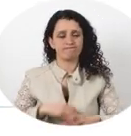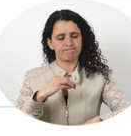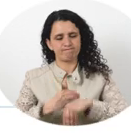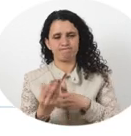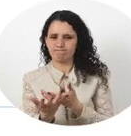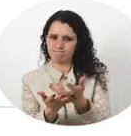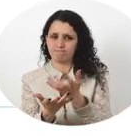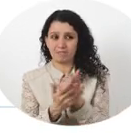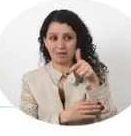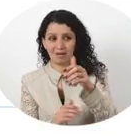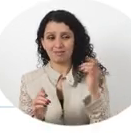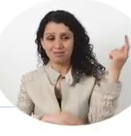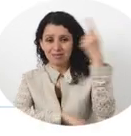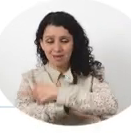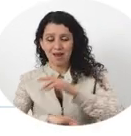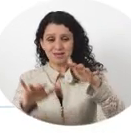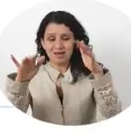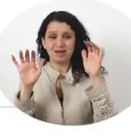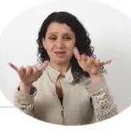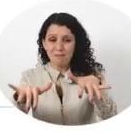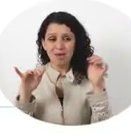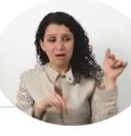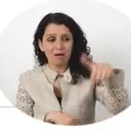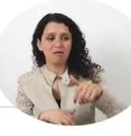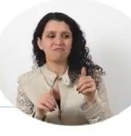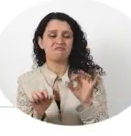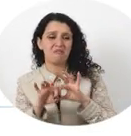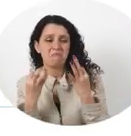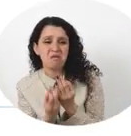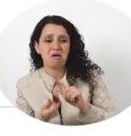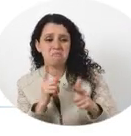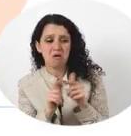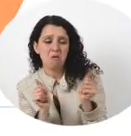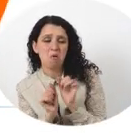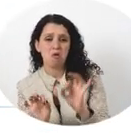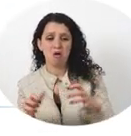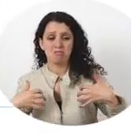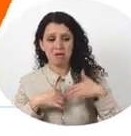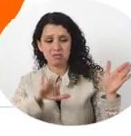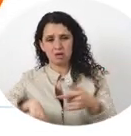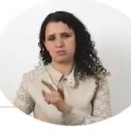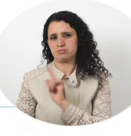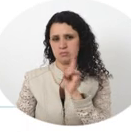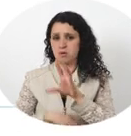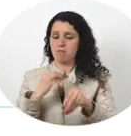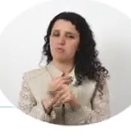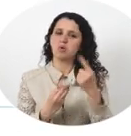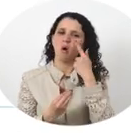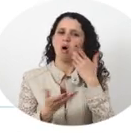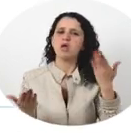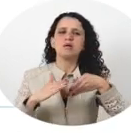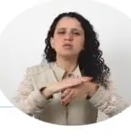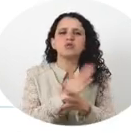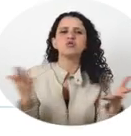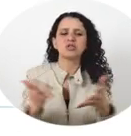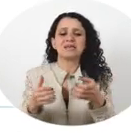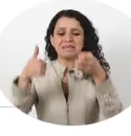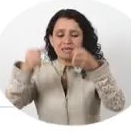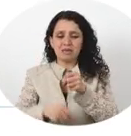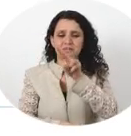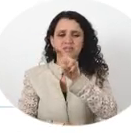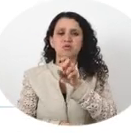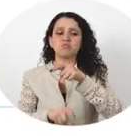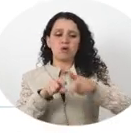Le recomendamos no venir con acompañantes ni traer mascotas el día de la asamblea y tener presente que el ingreso será por la portería de la